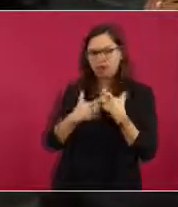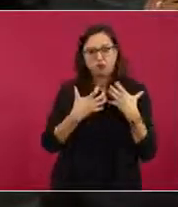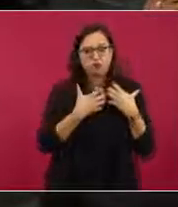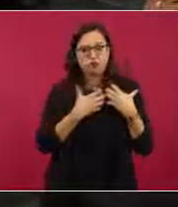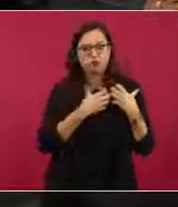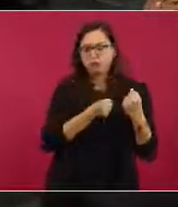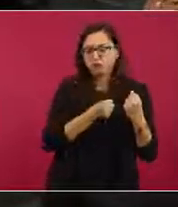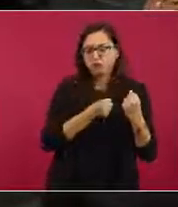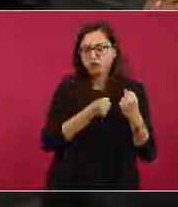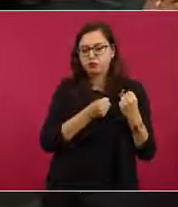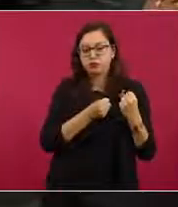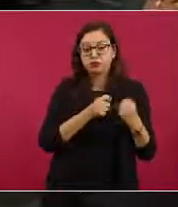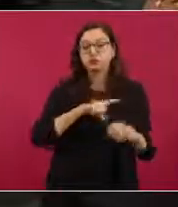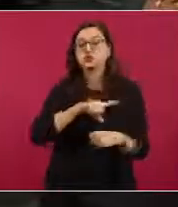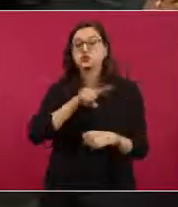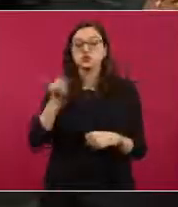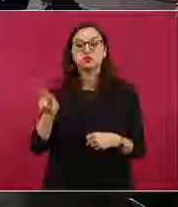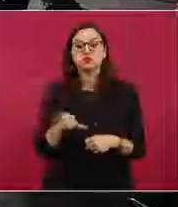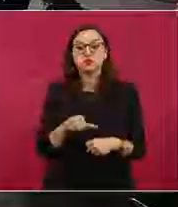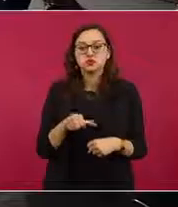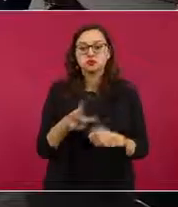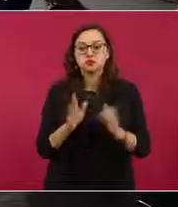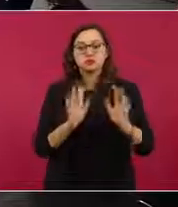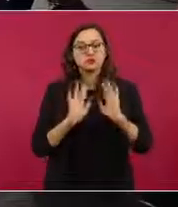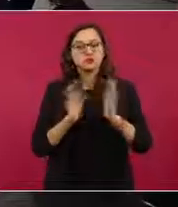se acaba ahí la comunicación con la familia,